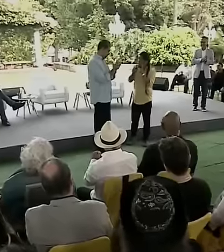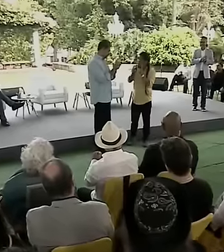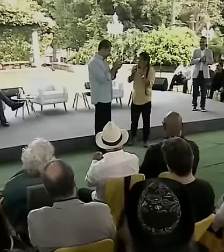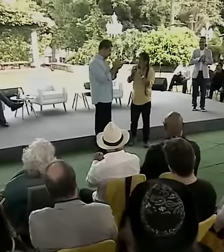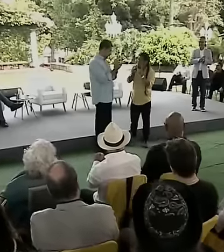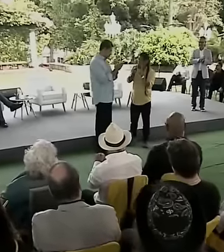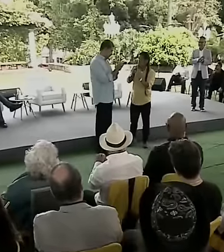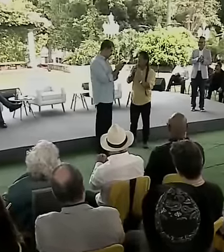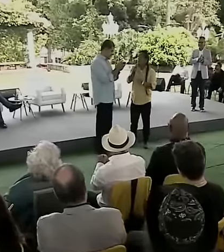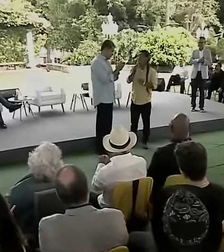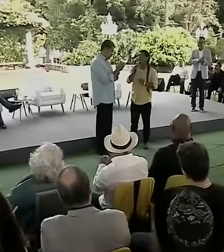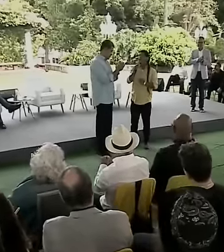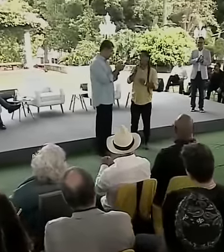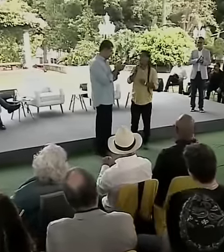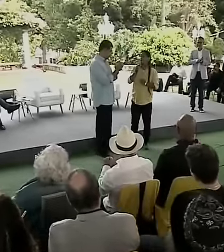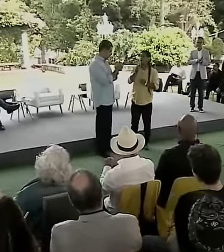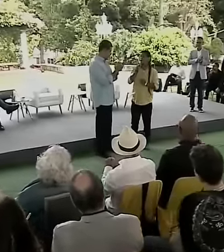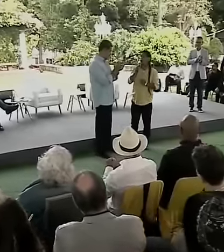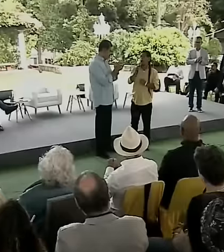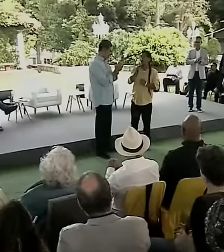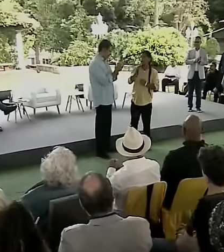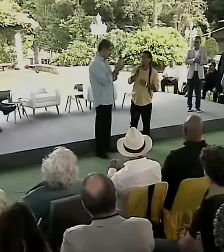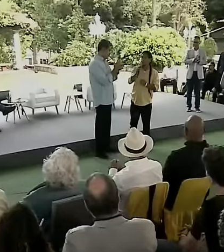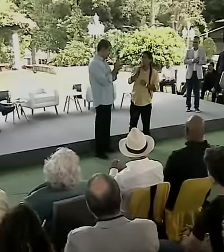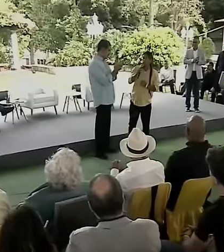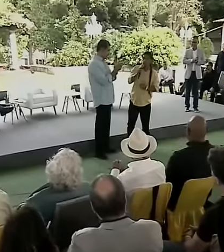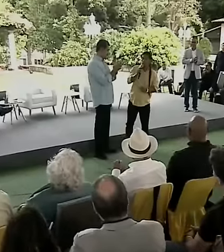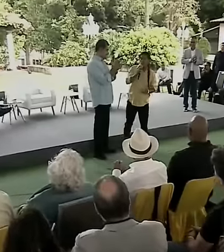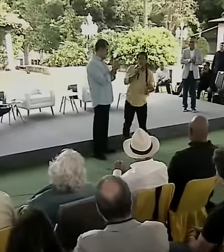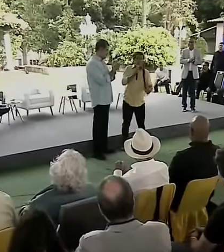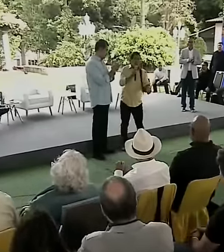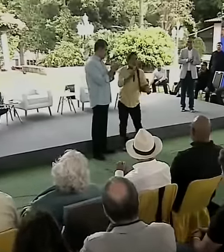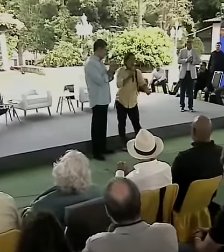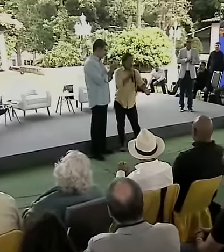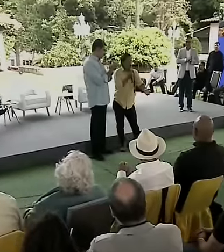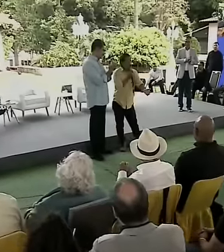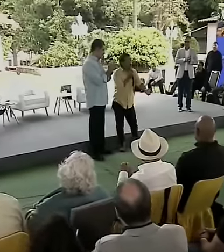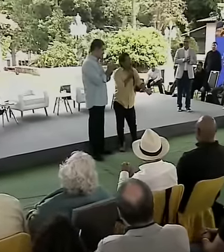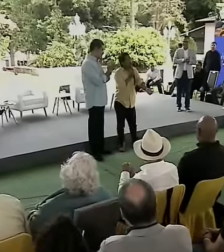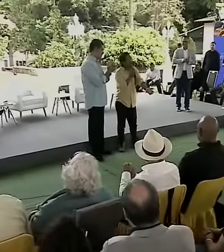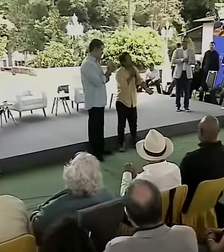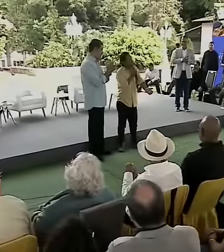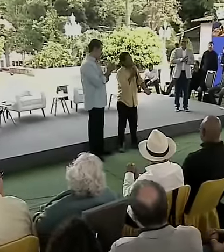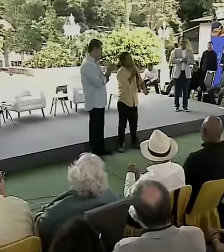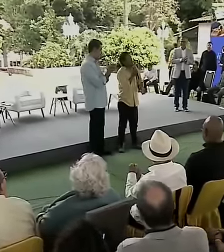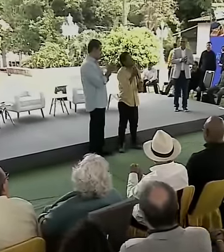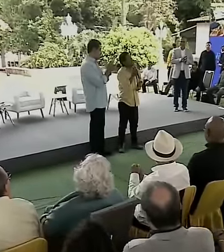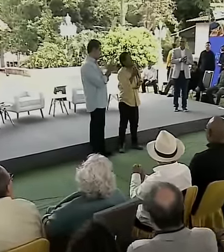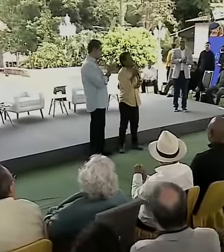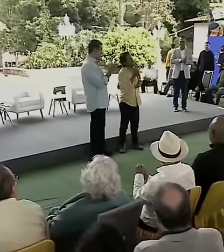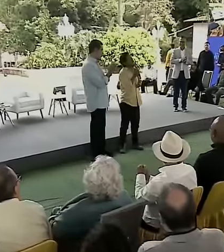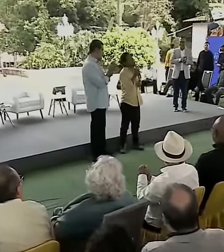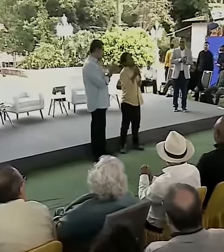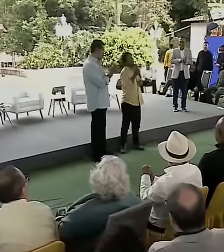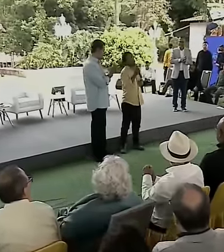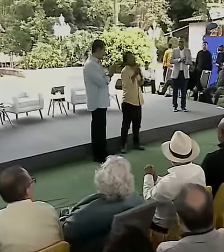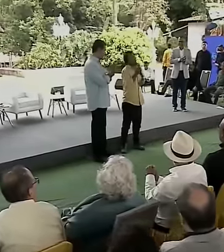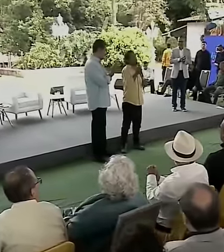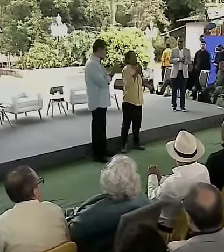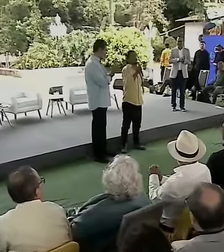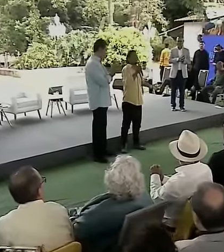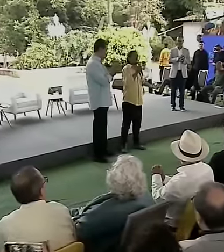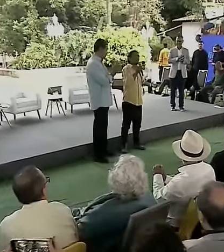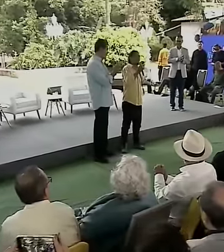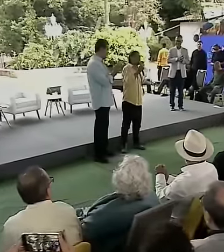Escuchen, sientan y vean lo que guarda el manglar, es